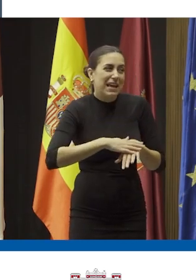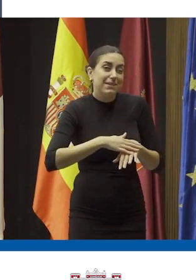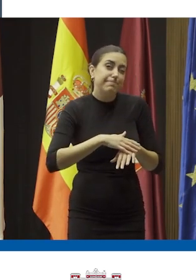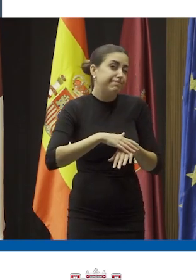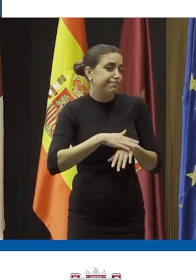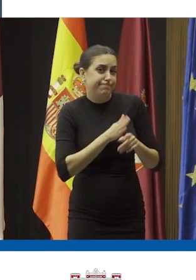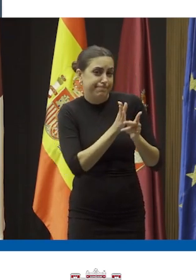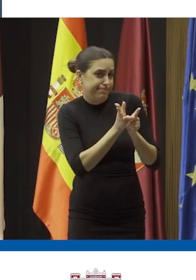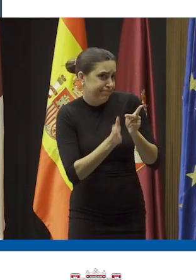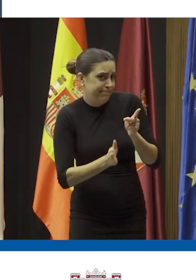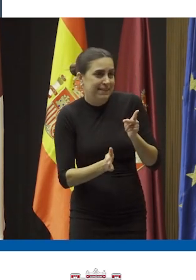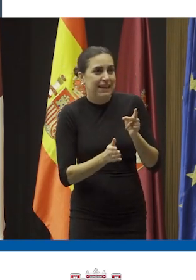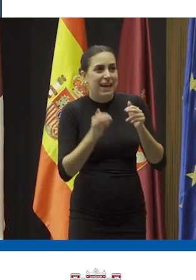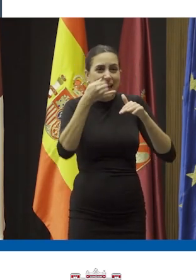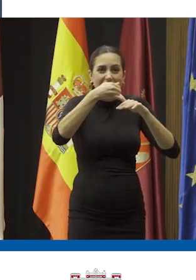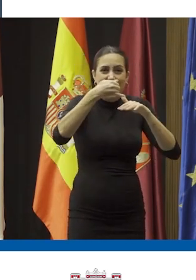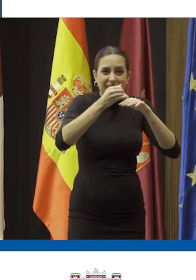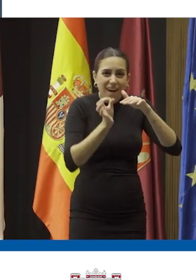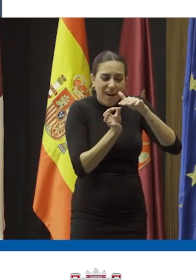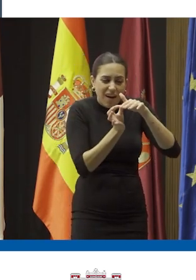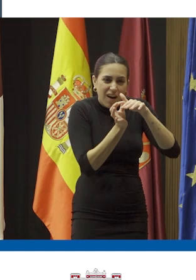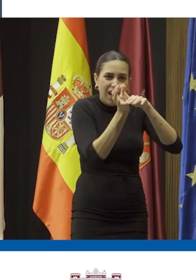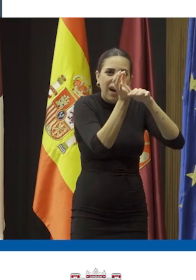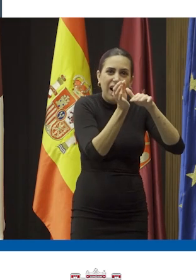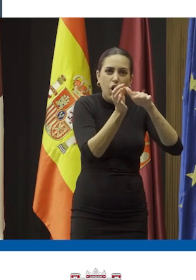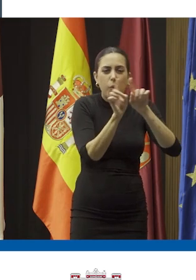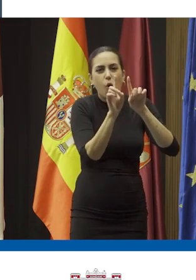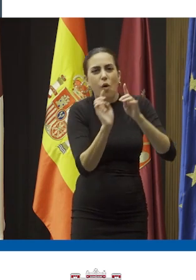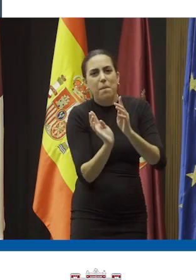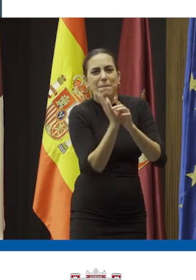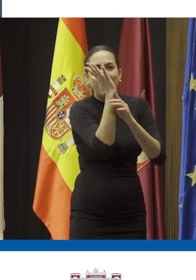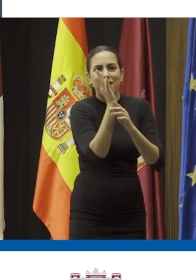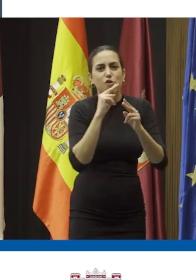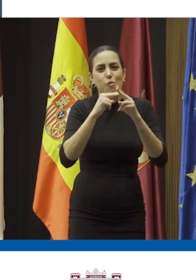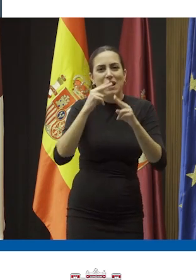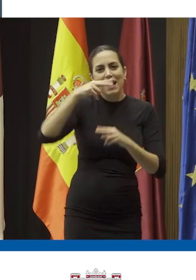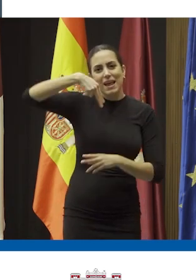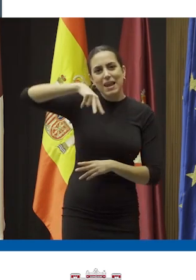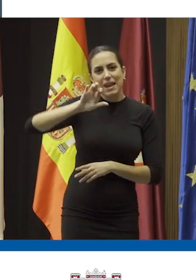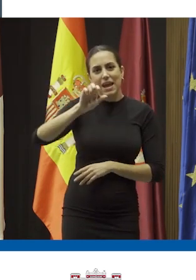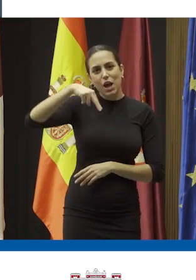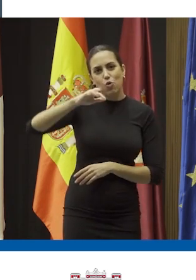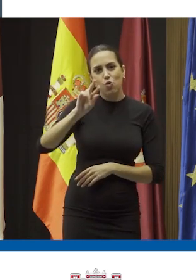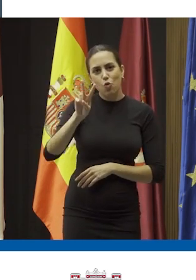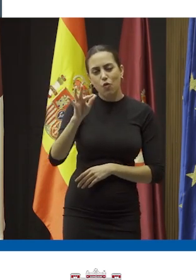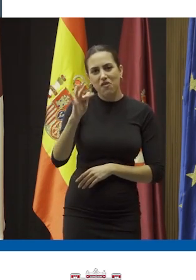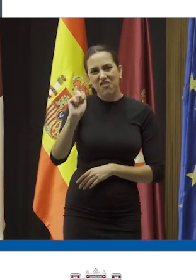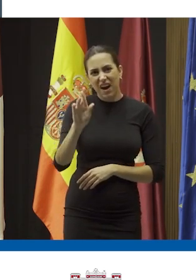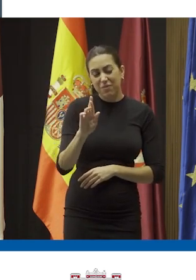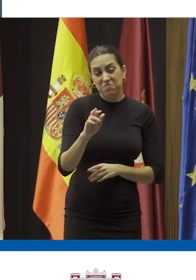que sale de la herida es un nenúfar. Ha habido interpretaciones múltiples en por qué el